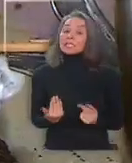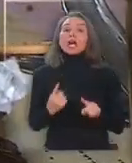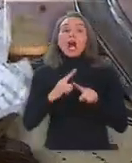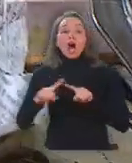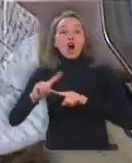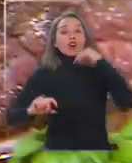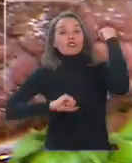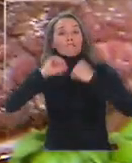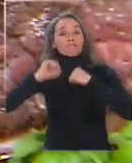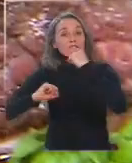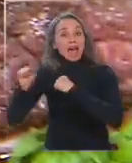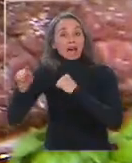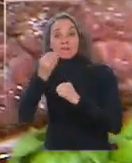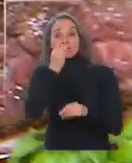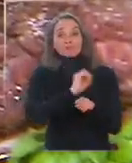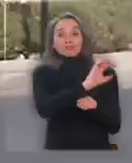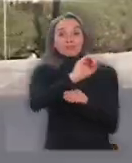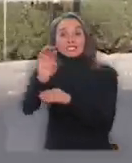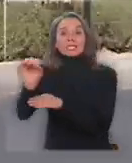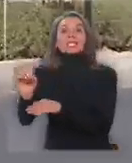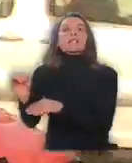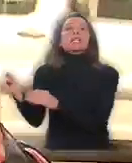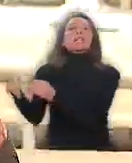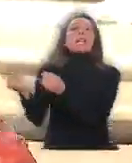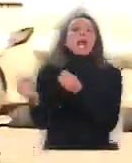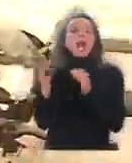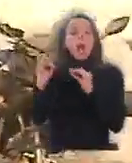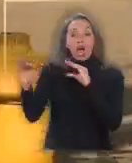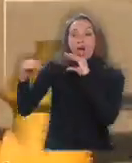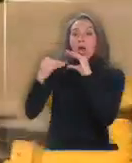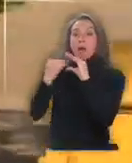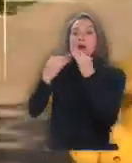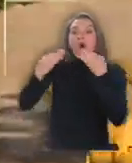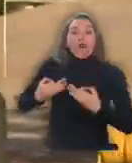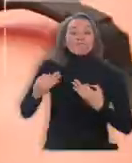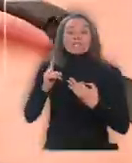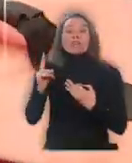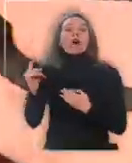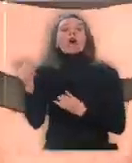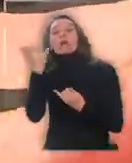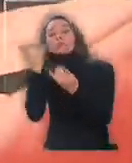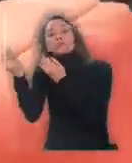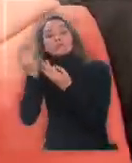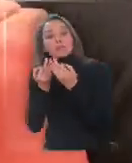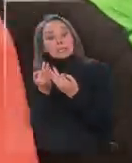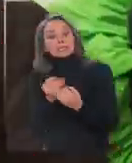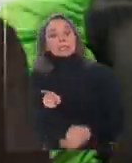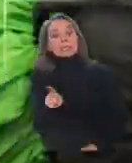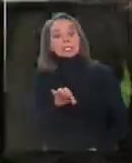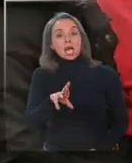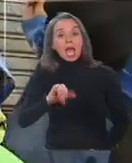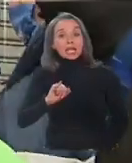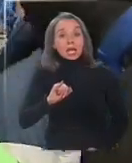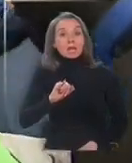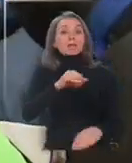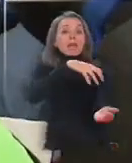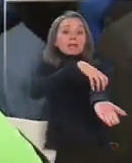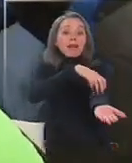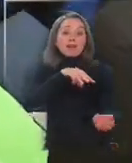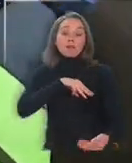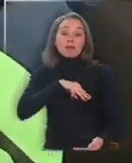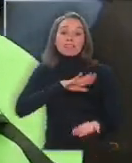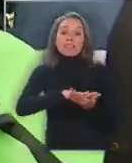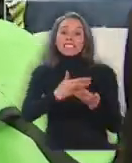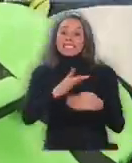Otros en la industria nos dijeron lo mismo, pero por vías informales. Desde la Seremi Metropolitana de Salud del Tanto, admiten que frente a esto